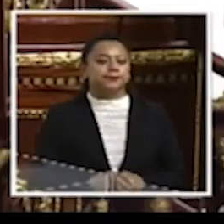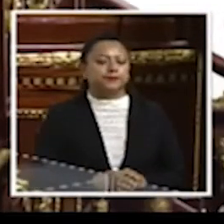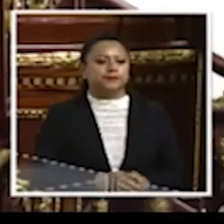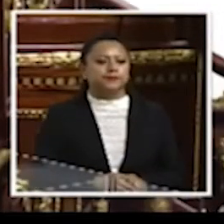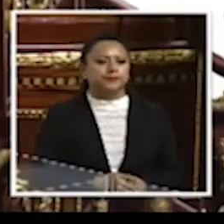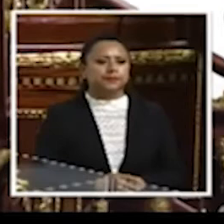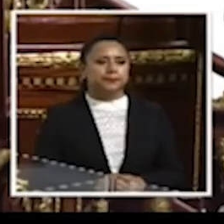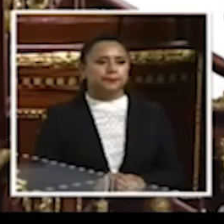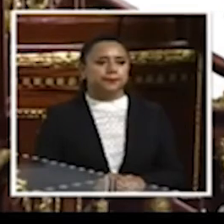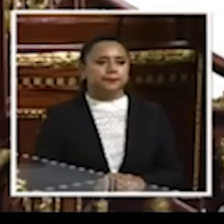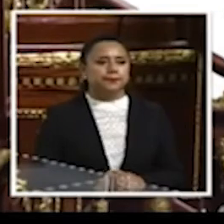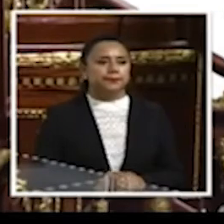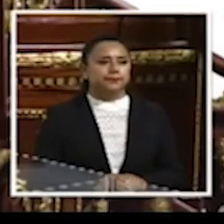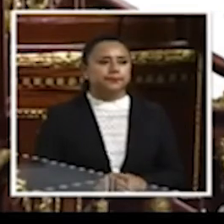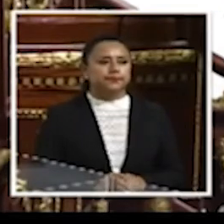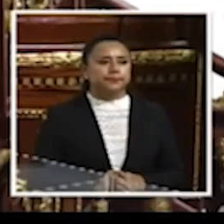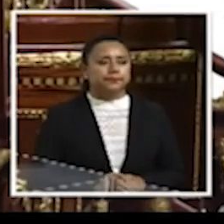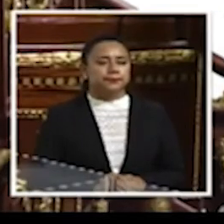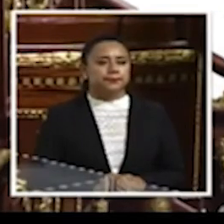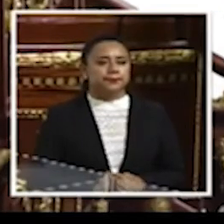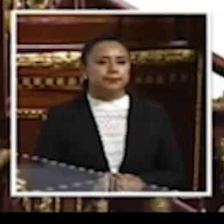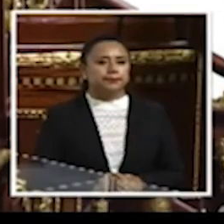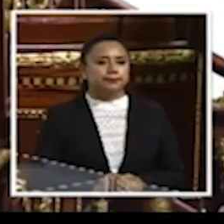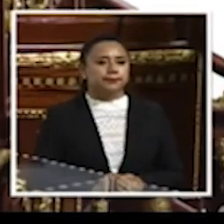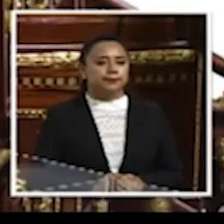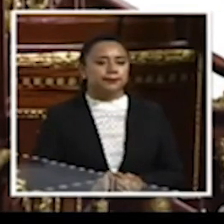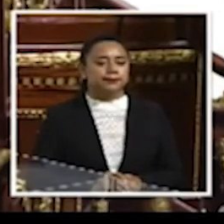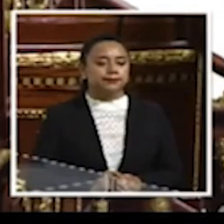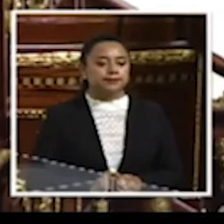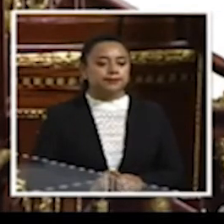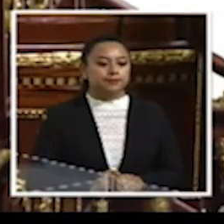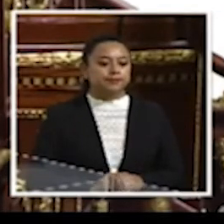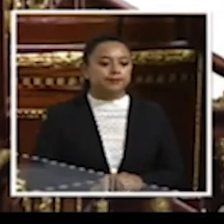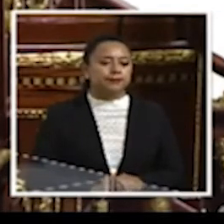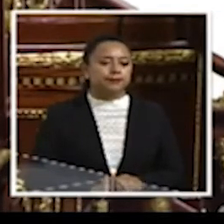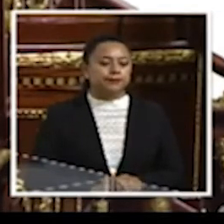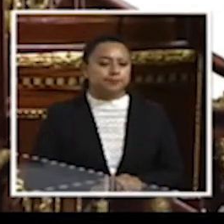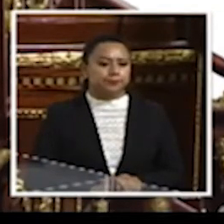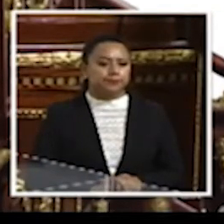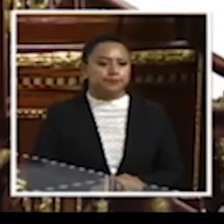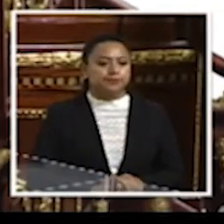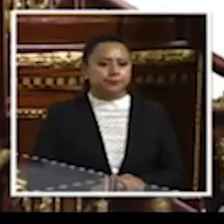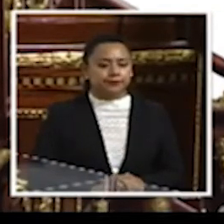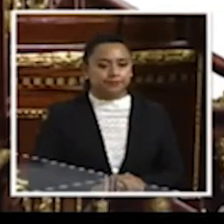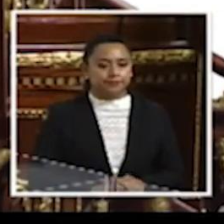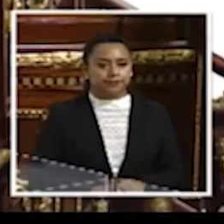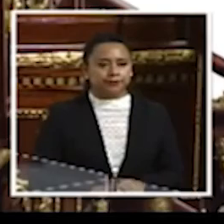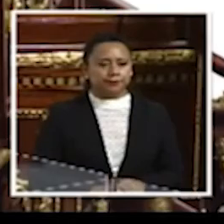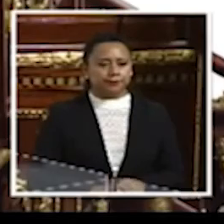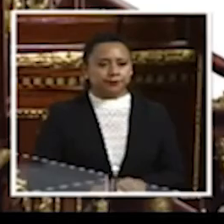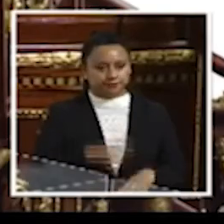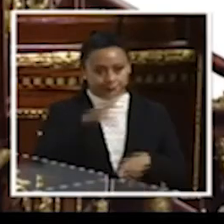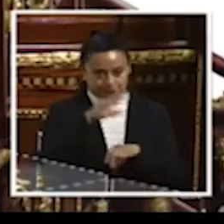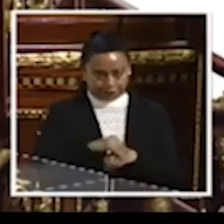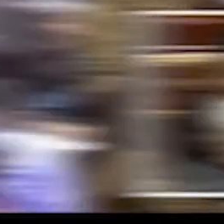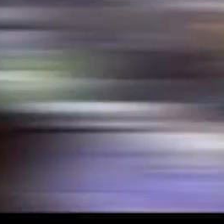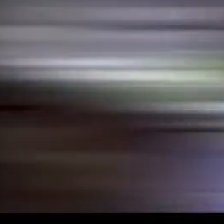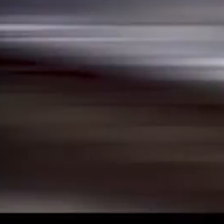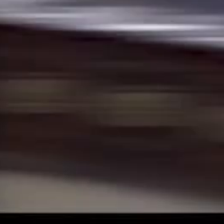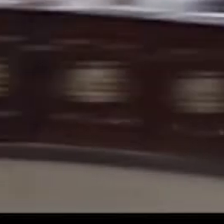en contra de los animales y las agresiones en contra de personas que indican diversos especialistas en conducta